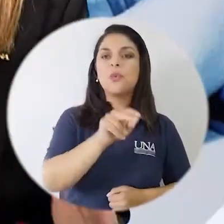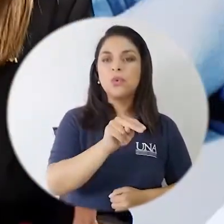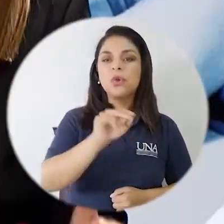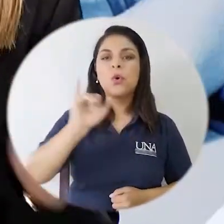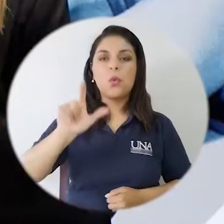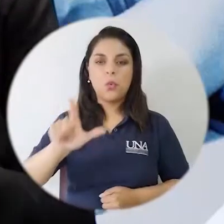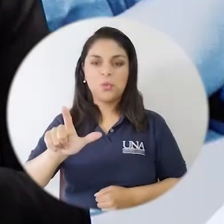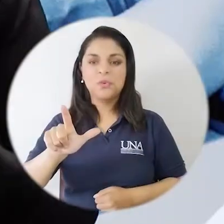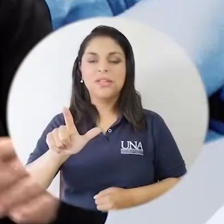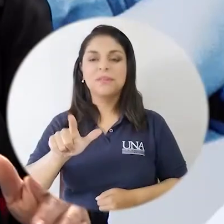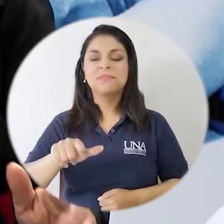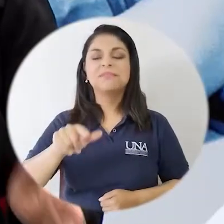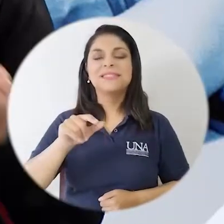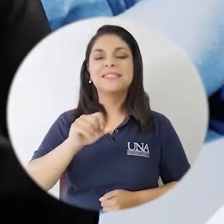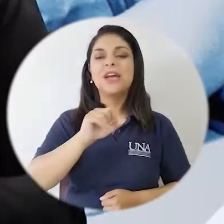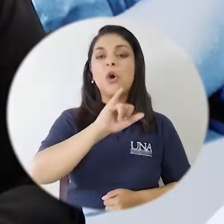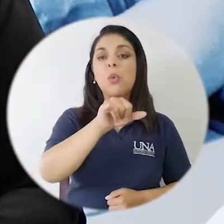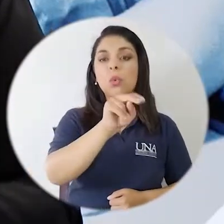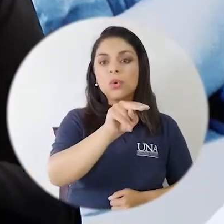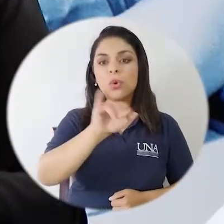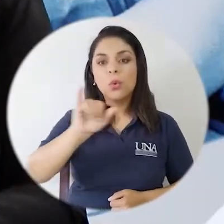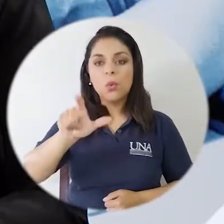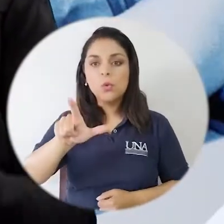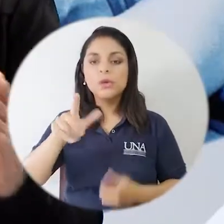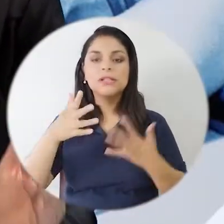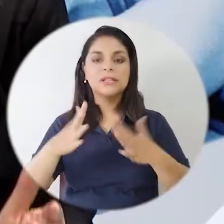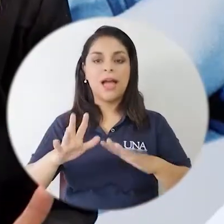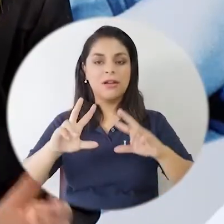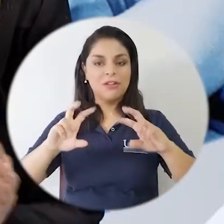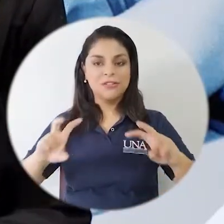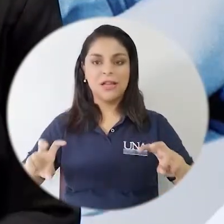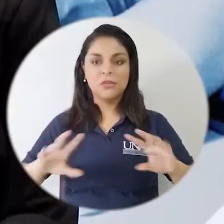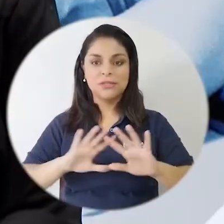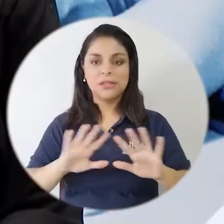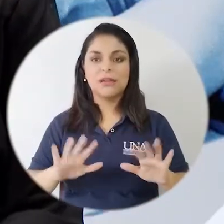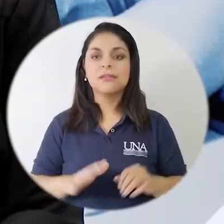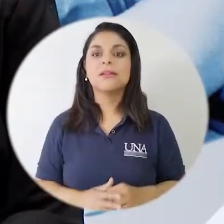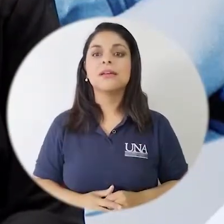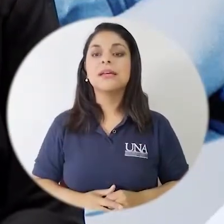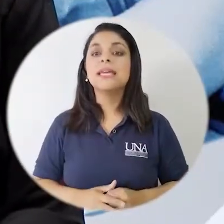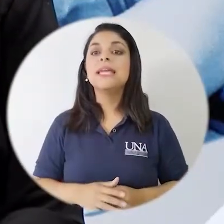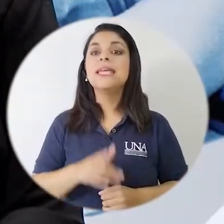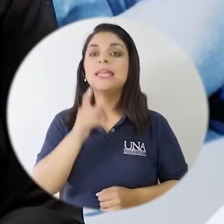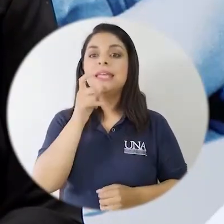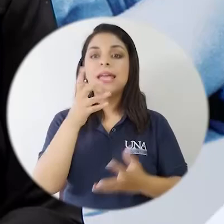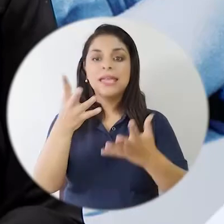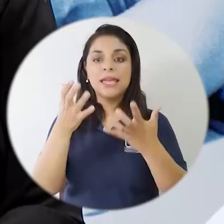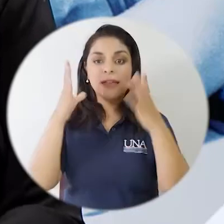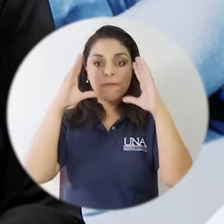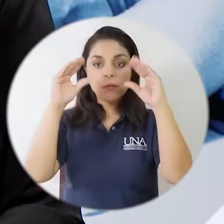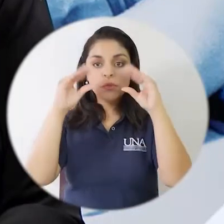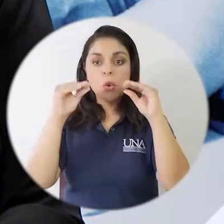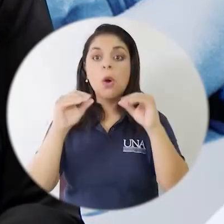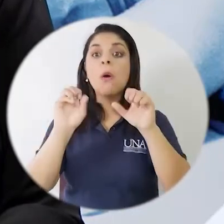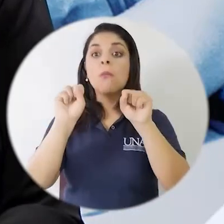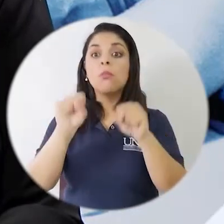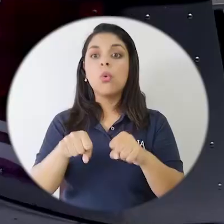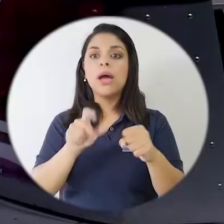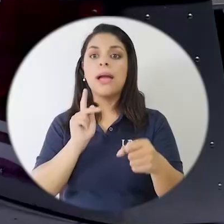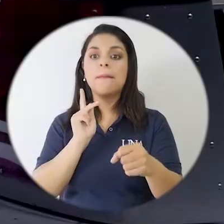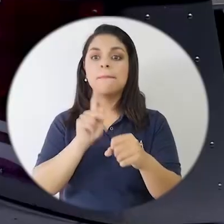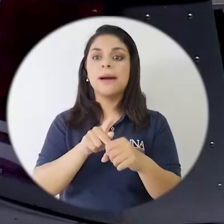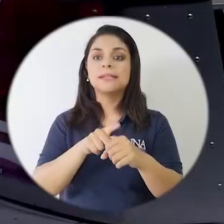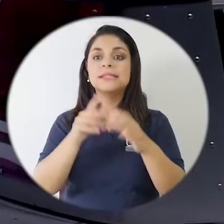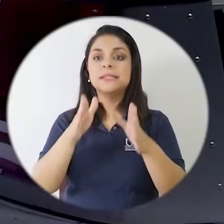junio y julio, es que julio, en agosto es que se revisan. Junio y julio están revisadas. De hecho, si quieren información... Puede participar